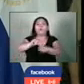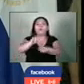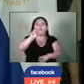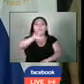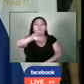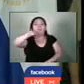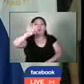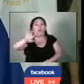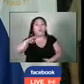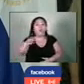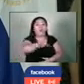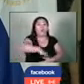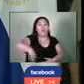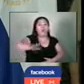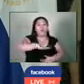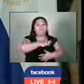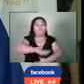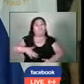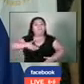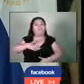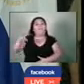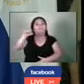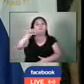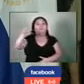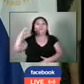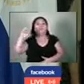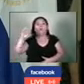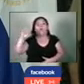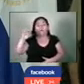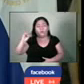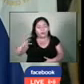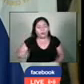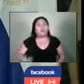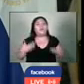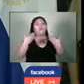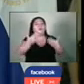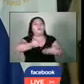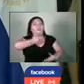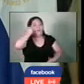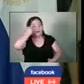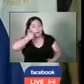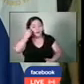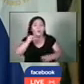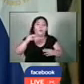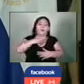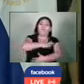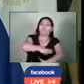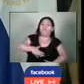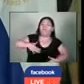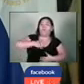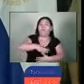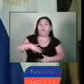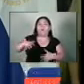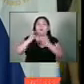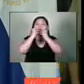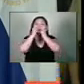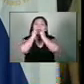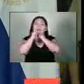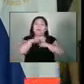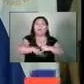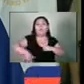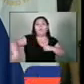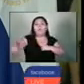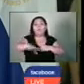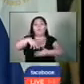comunidades. Ahí estamos invirtiendo en nuestra juventud, estamos invirtiendo en el sano esparcimiento, estamos invirtiendo en el rescate de los espacios públicos, y